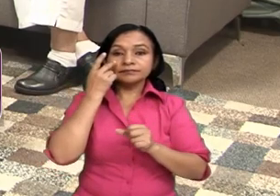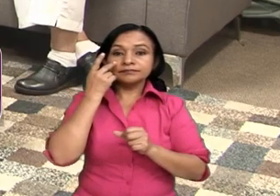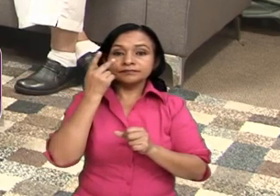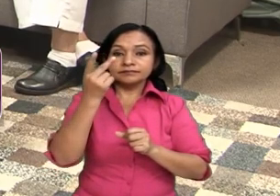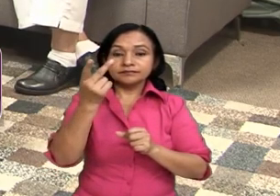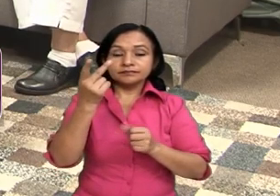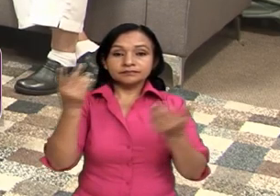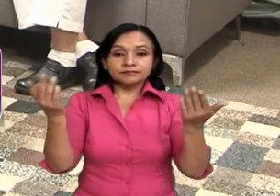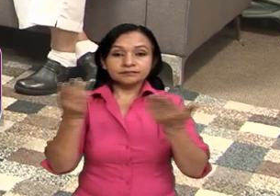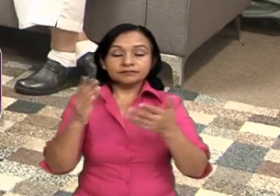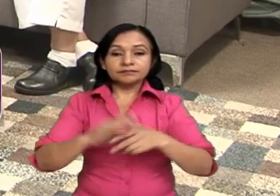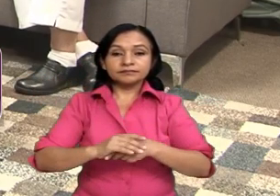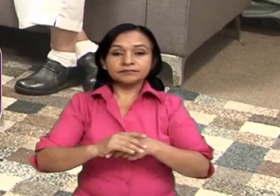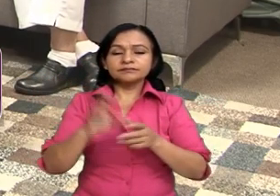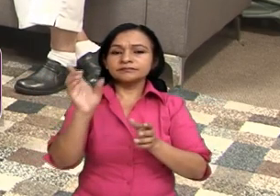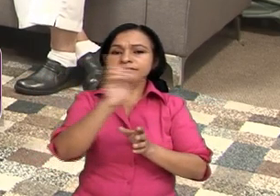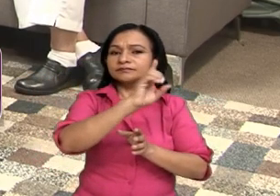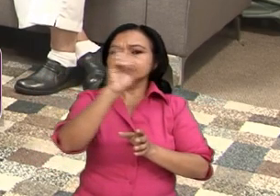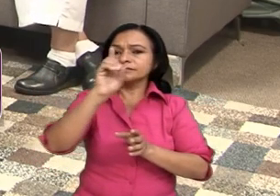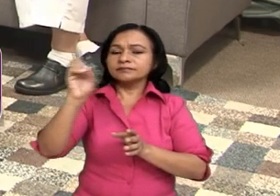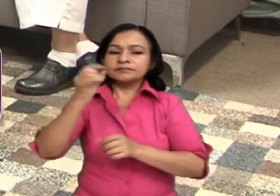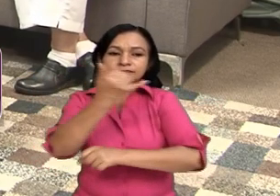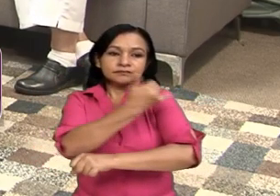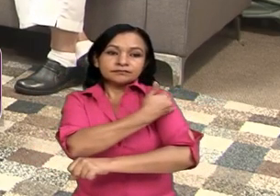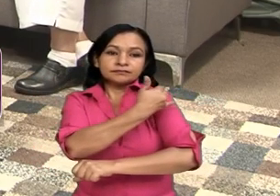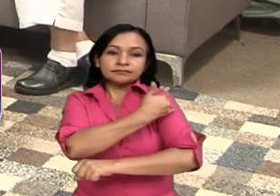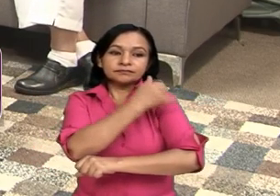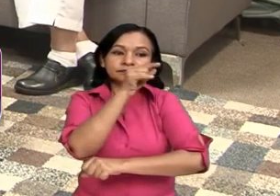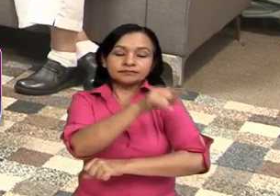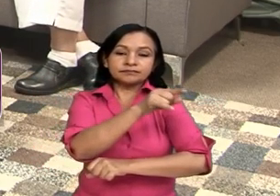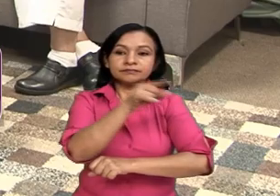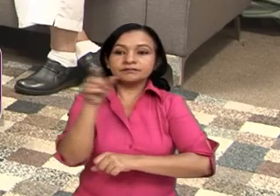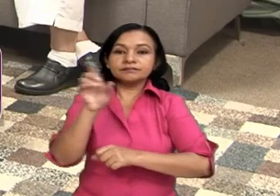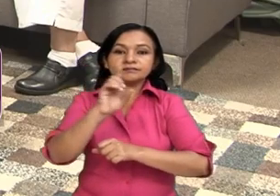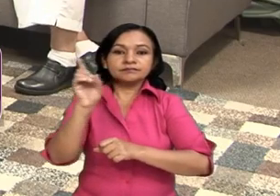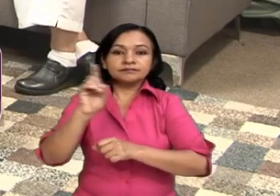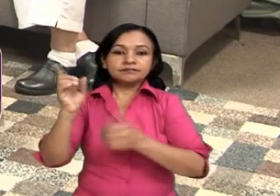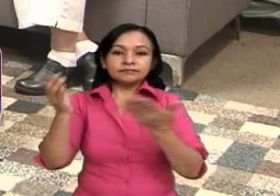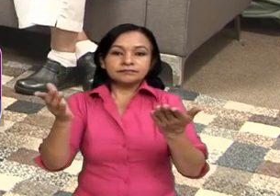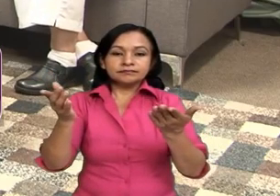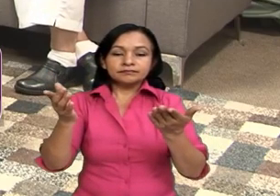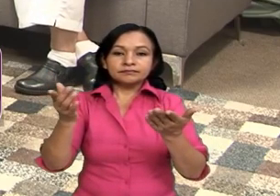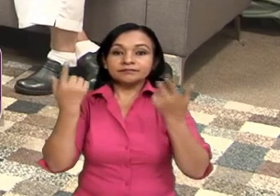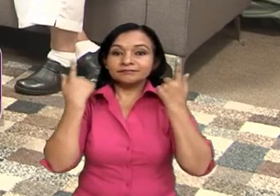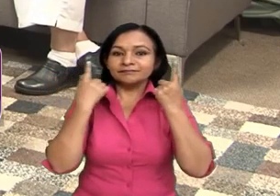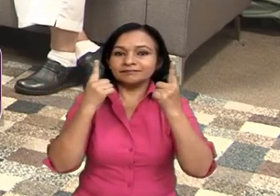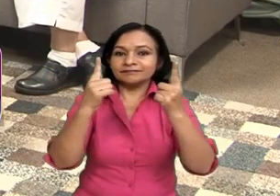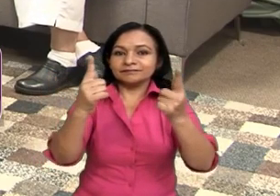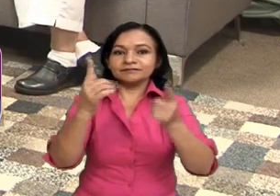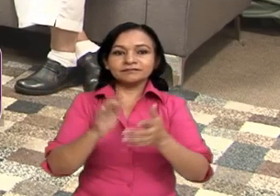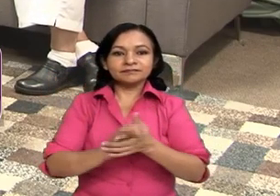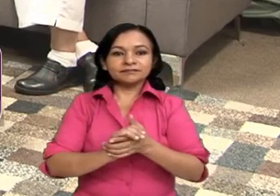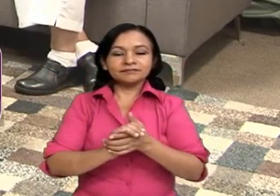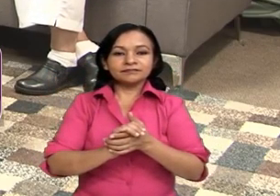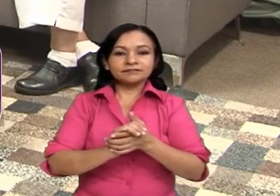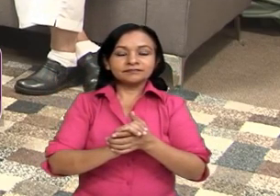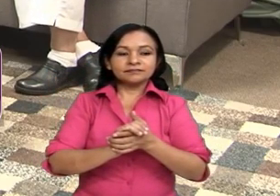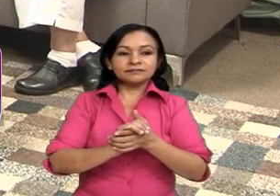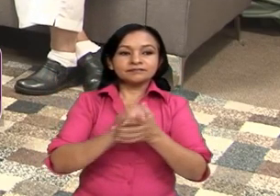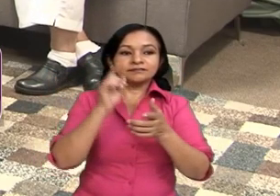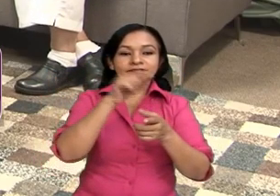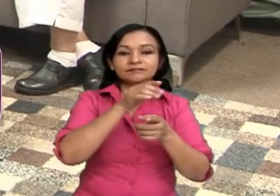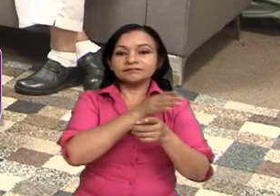de que, ¿dónde podemos poner un hospital? Ah, vamos para Cotal, vamos para Chinandega, vamos para los Cardanilo